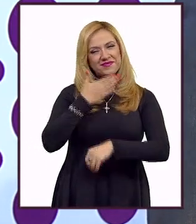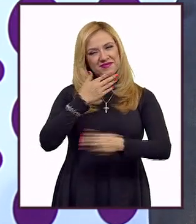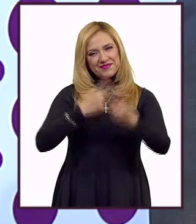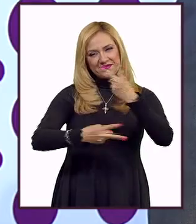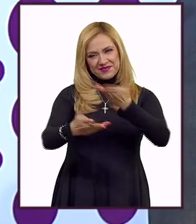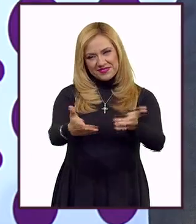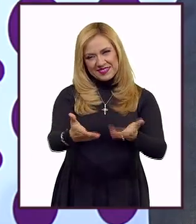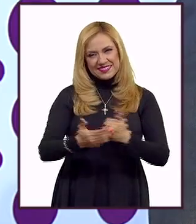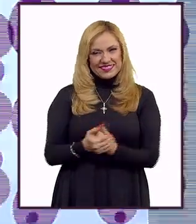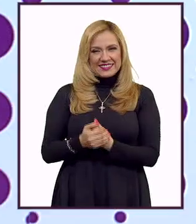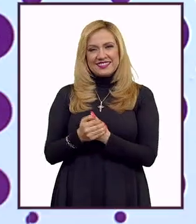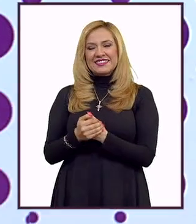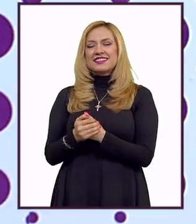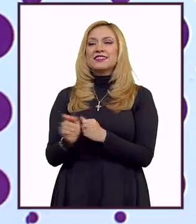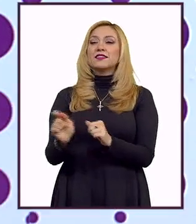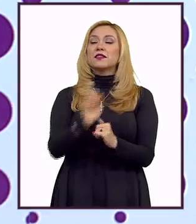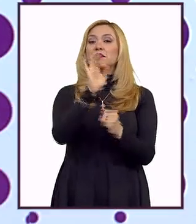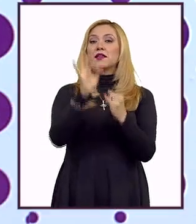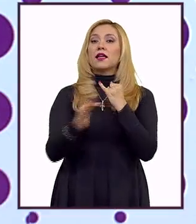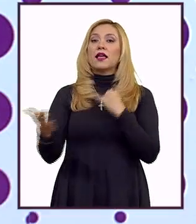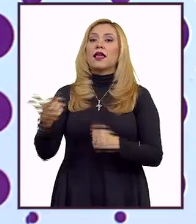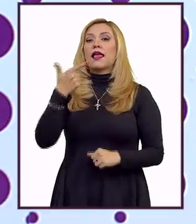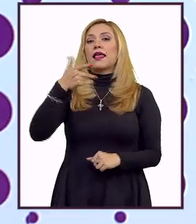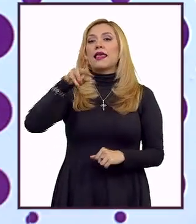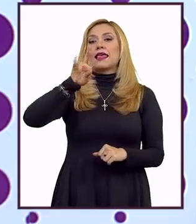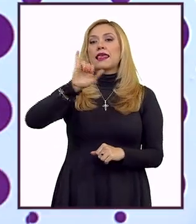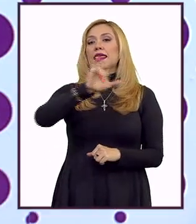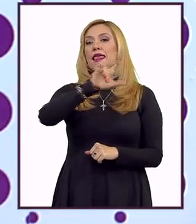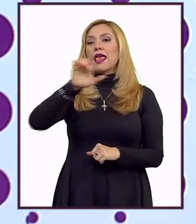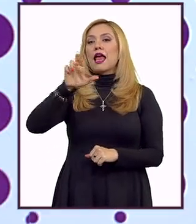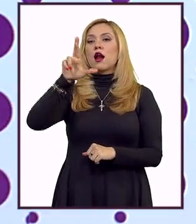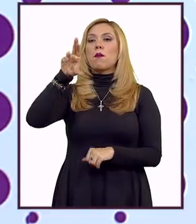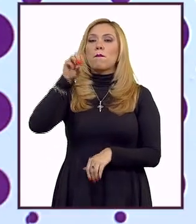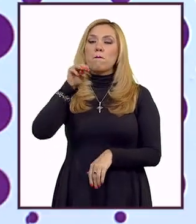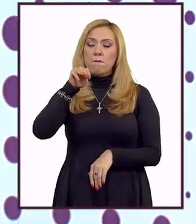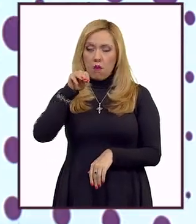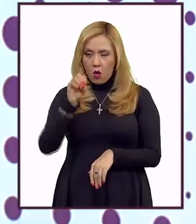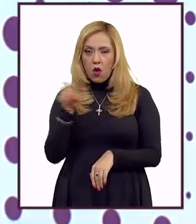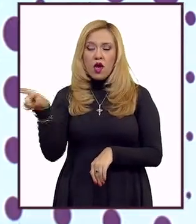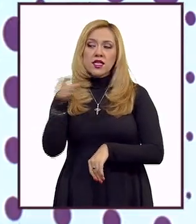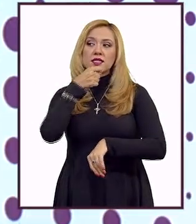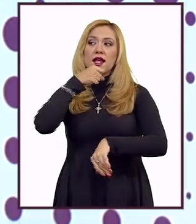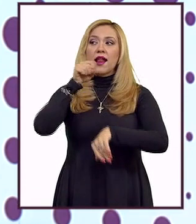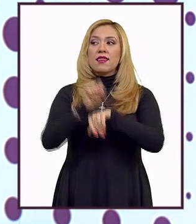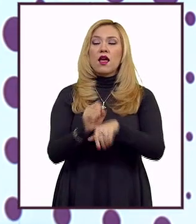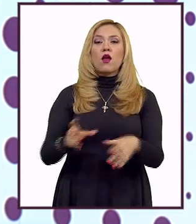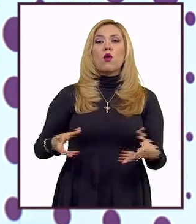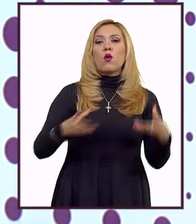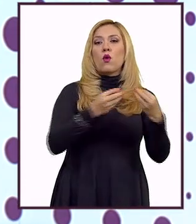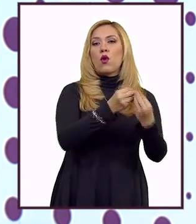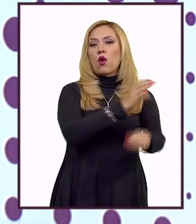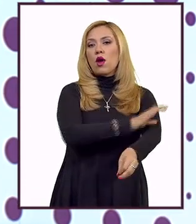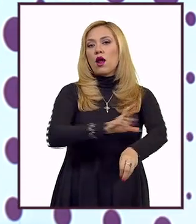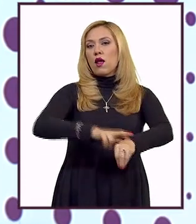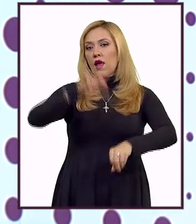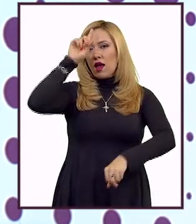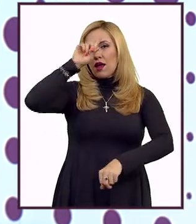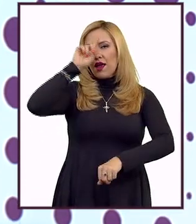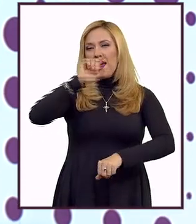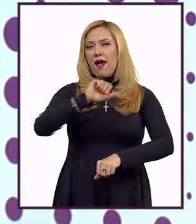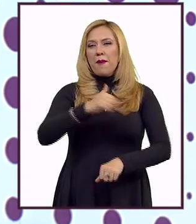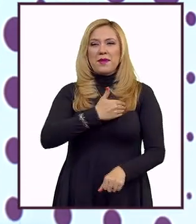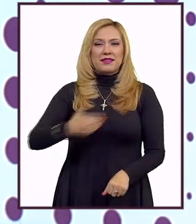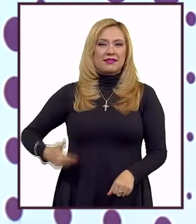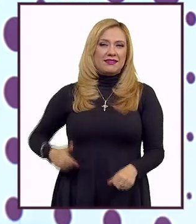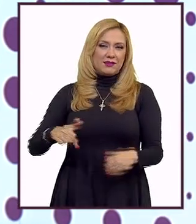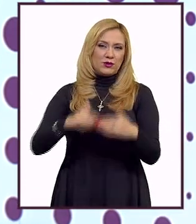gracias. Finalmente, presento a Guillermo Con, quien es actualmente secretario de Estudio y Cuenta adscrito a la Coordinación General de Asesores de la Presidencia de esta